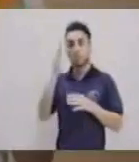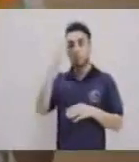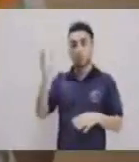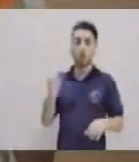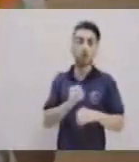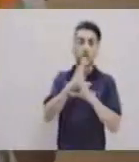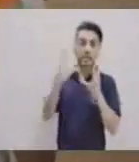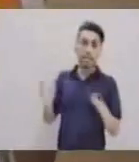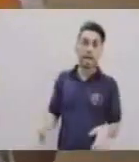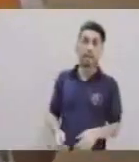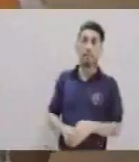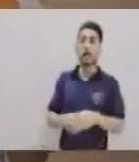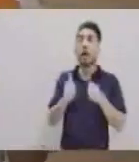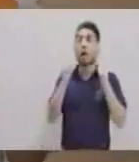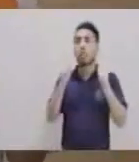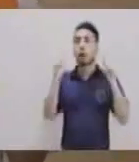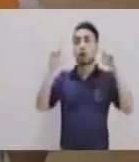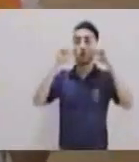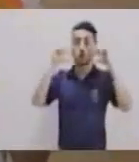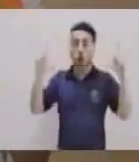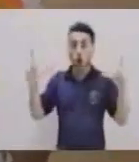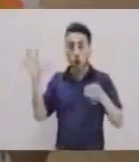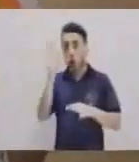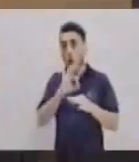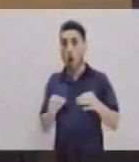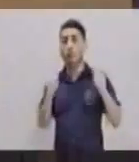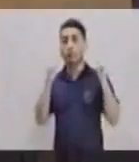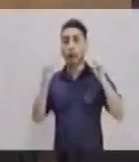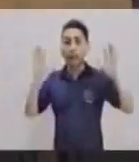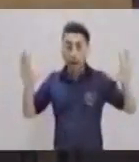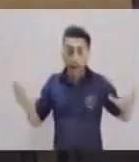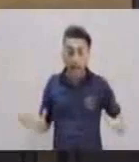o buen amanecer. Repitan después de mí.